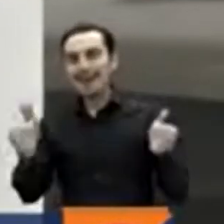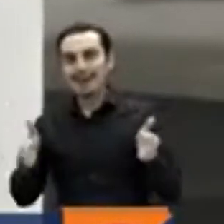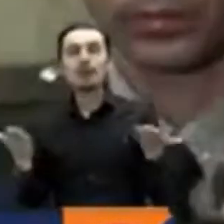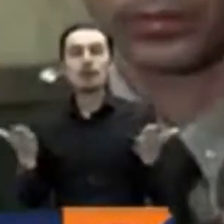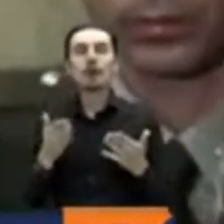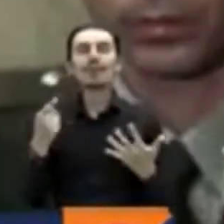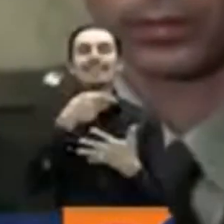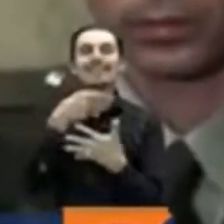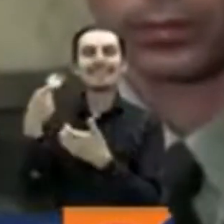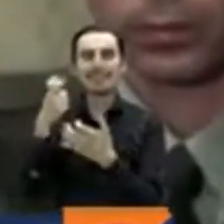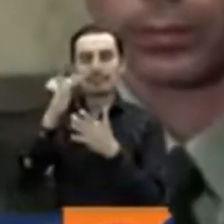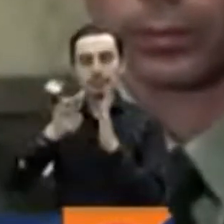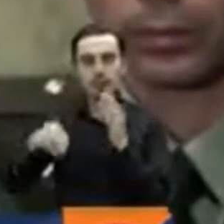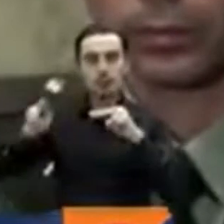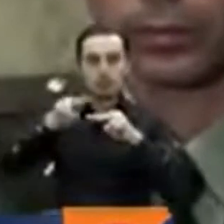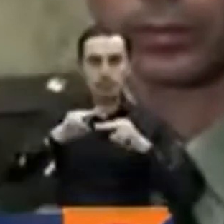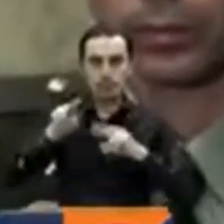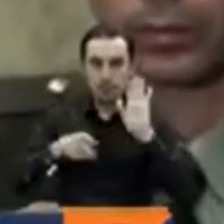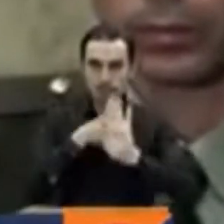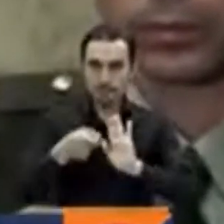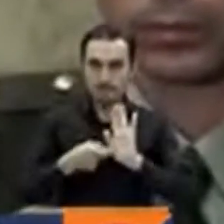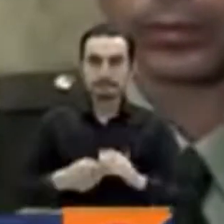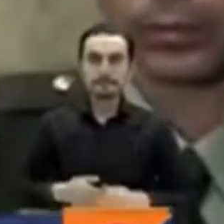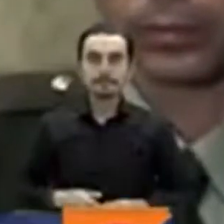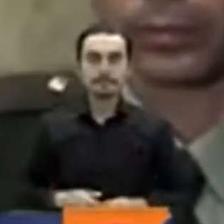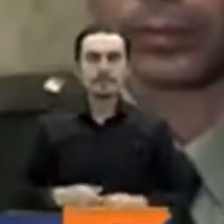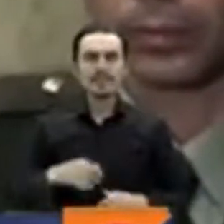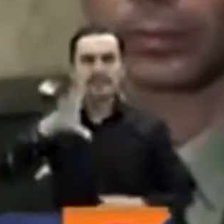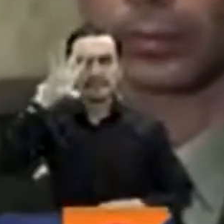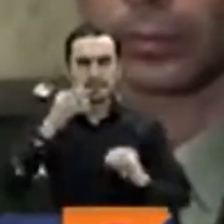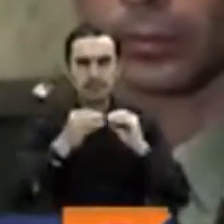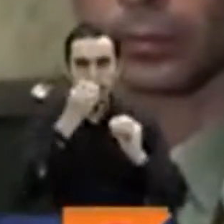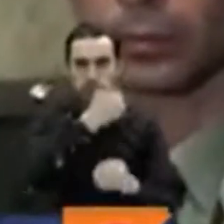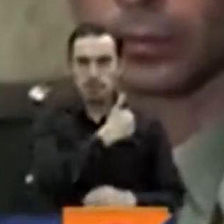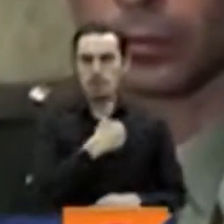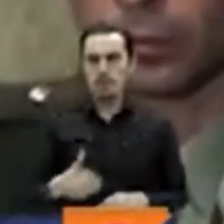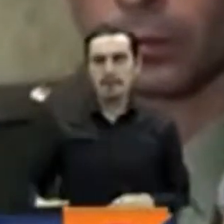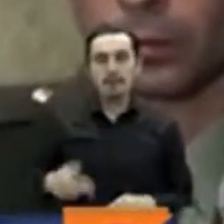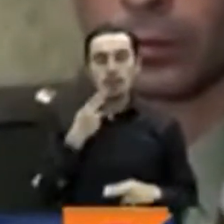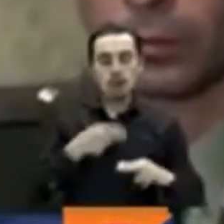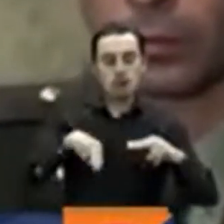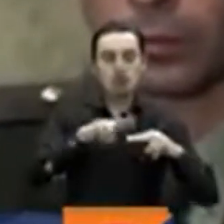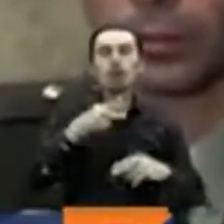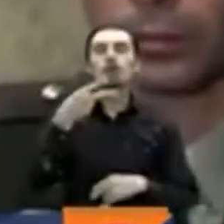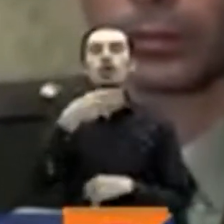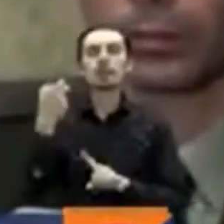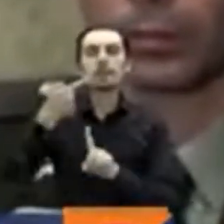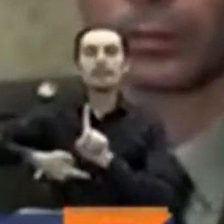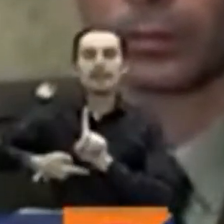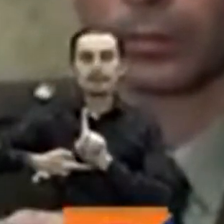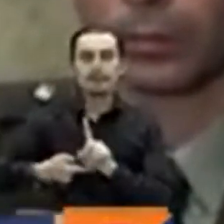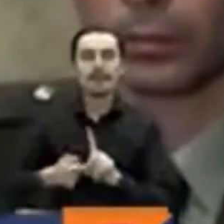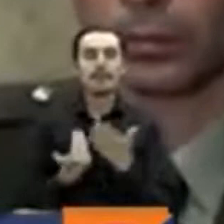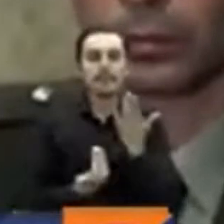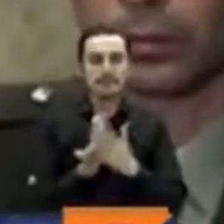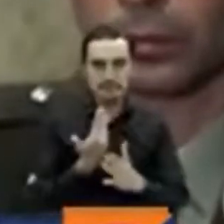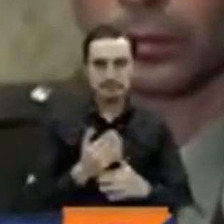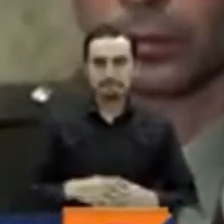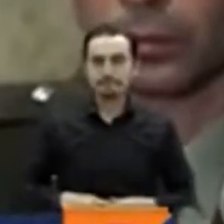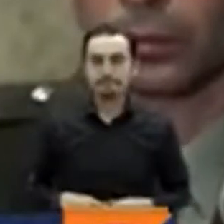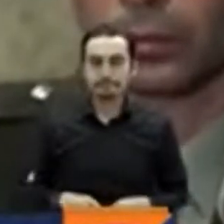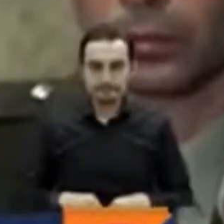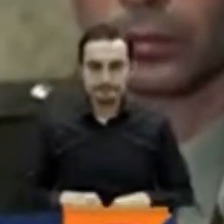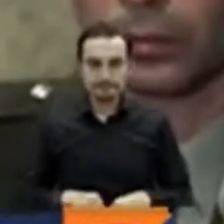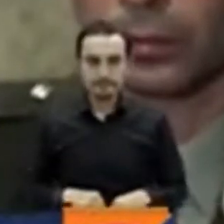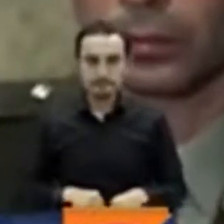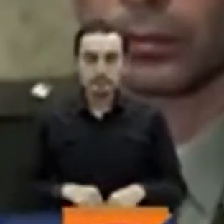600 pesos. El acuerdo con el presidente es que se va a aumentar la gasolina 200 pesos mensuales a partir de octubre